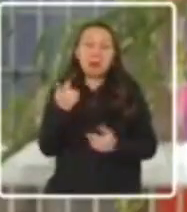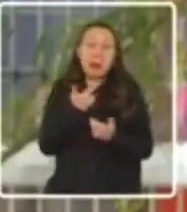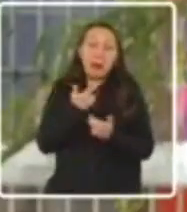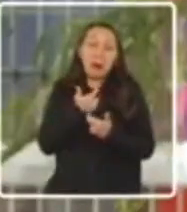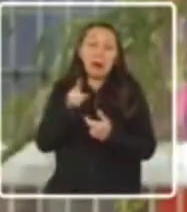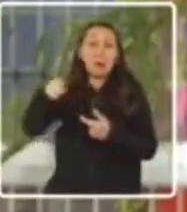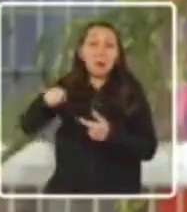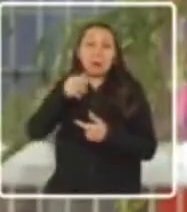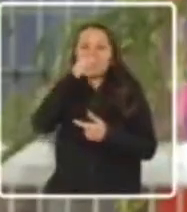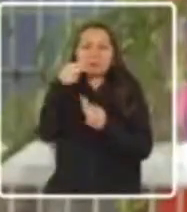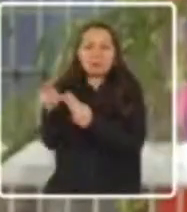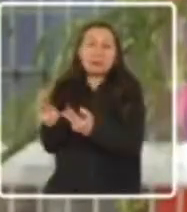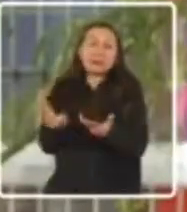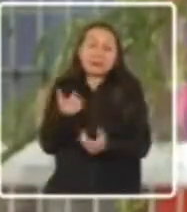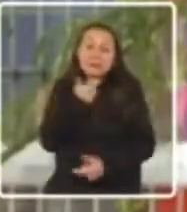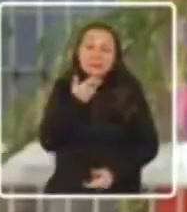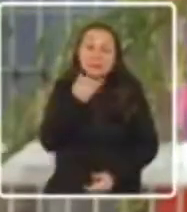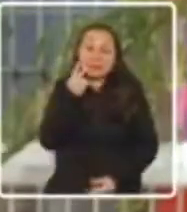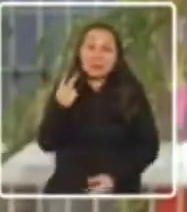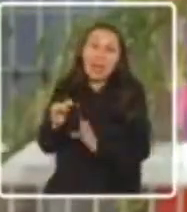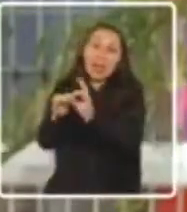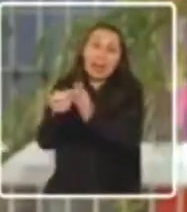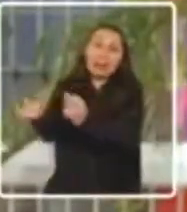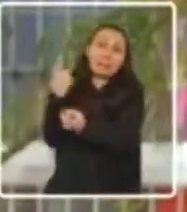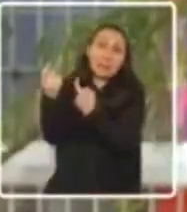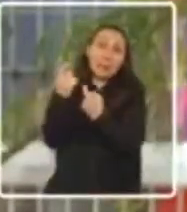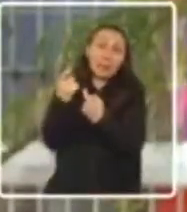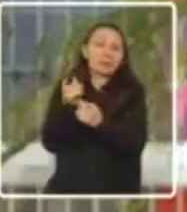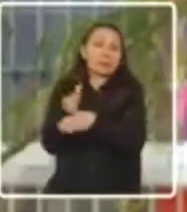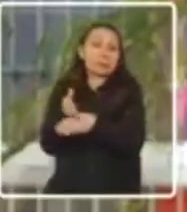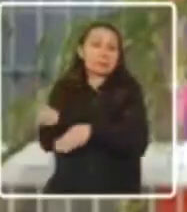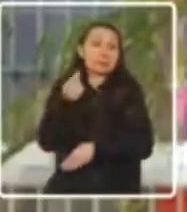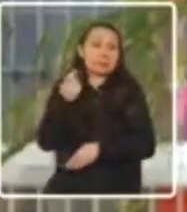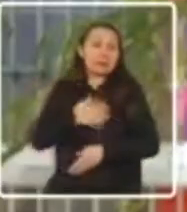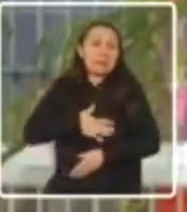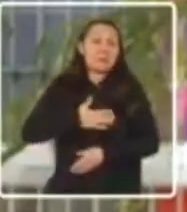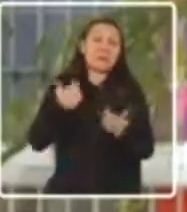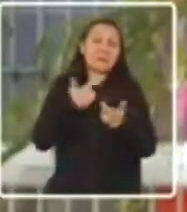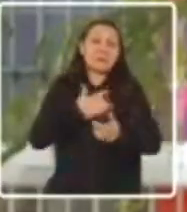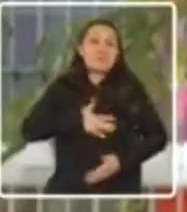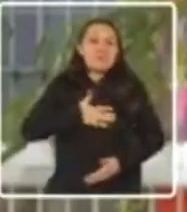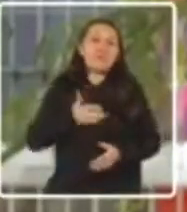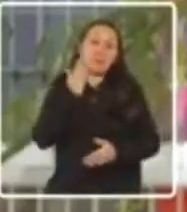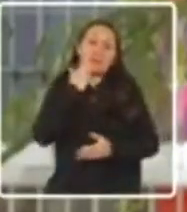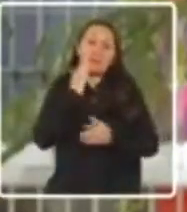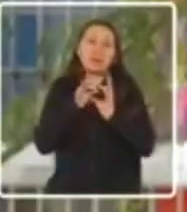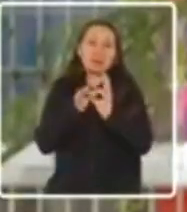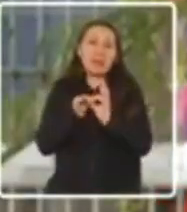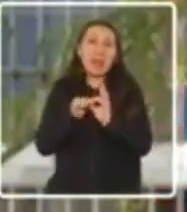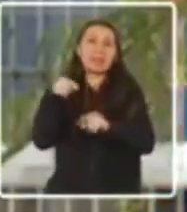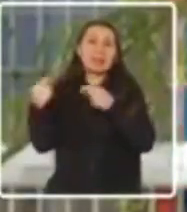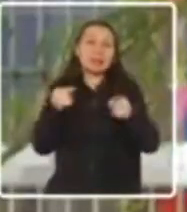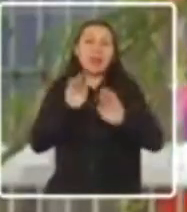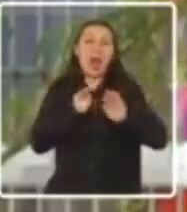harta, me causa harta gracia. Así que muchas gracias por contribuir a mi sentido del humor, estimado. Y muchas gracias también a quienes